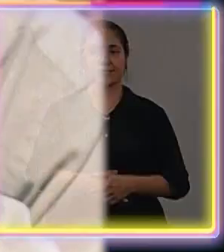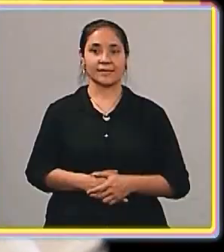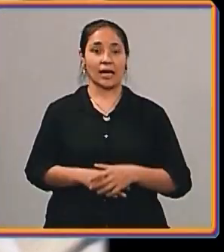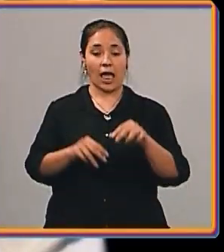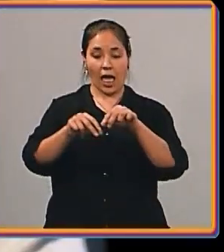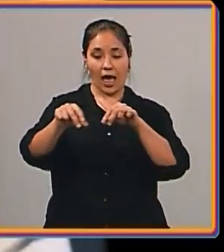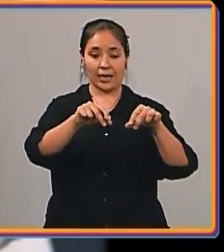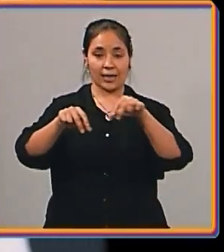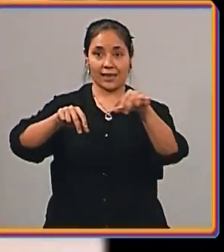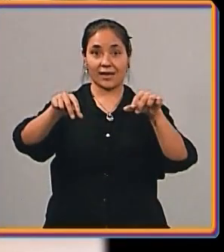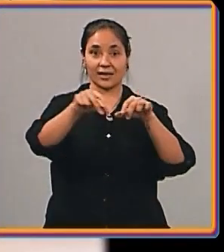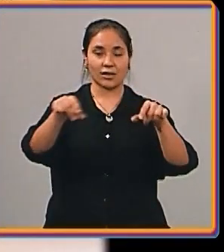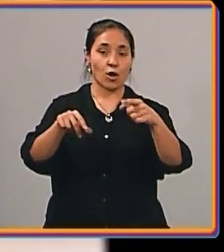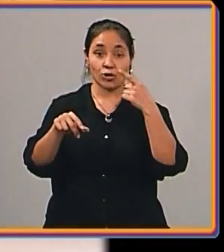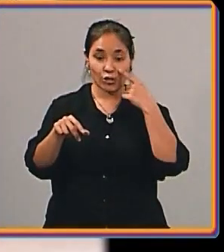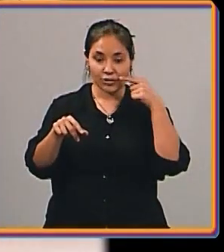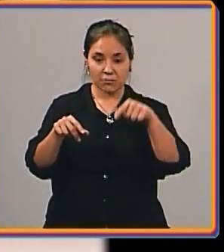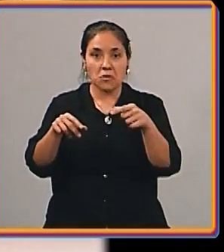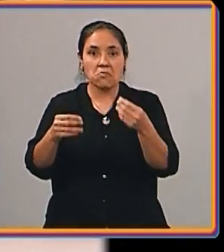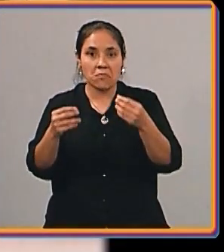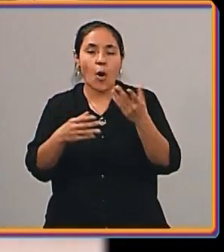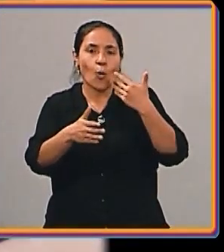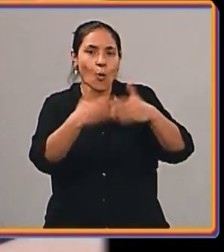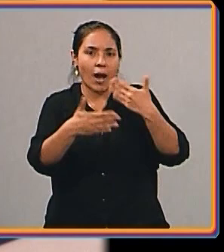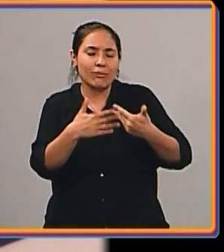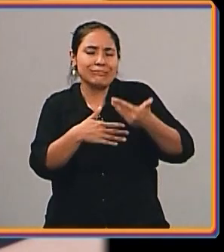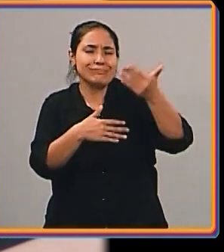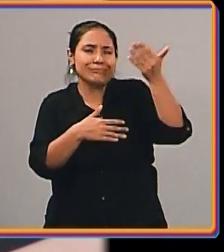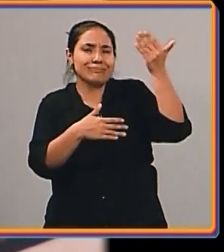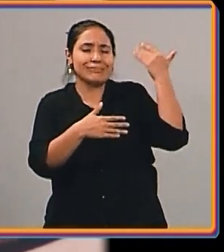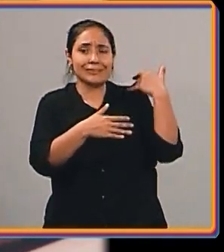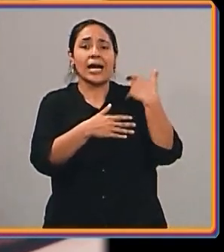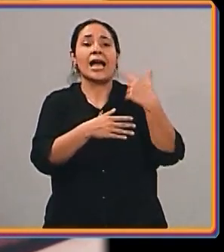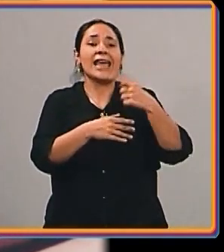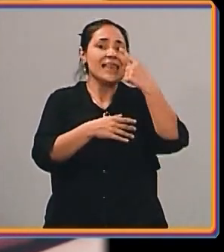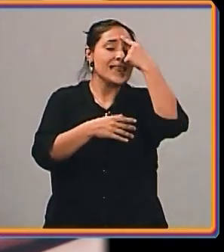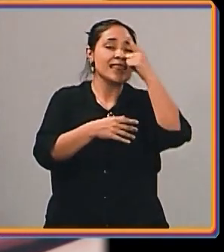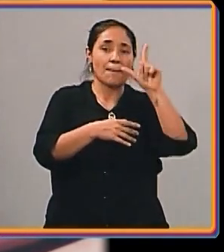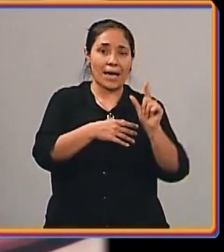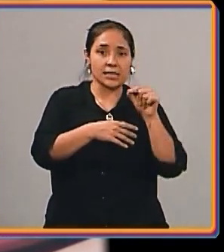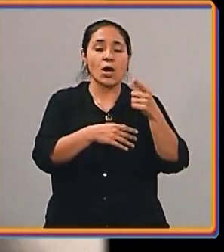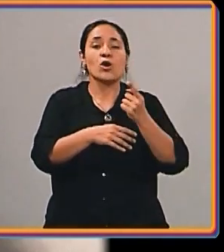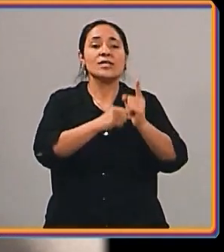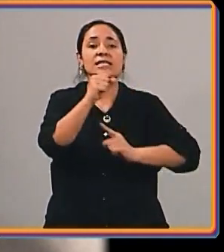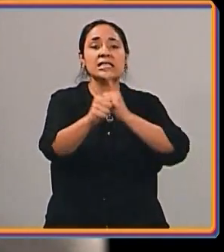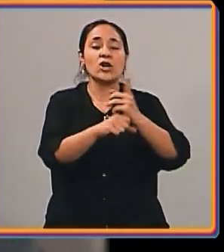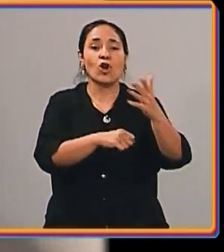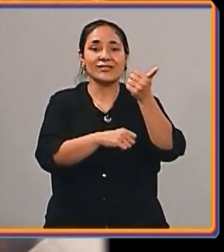El ajedrez, tal como se lo conoce ahora, es una evolución de un juego tradicional que se jugaba en la India en el siglo VI.